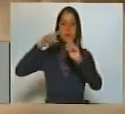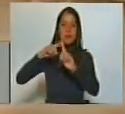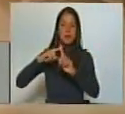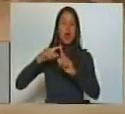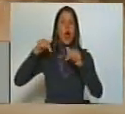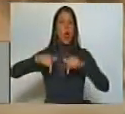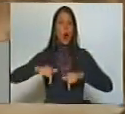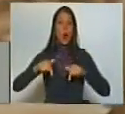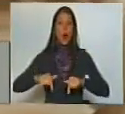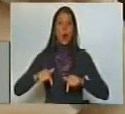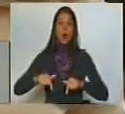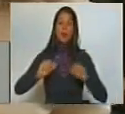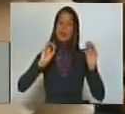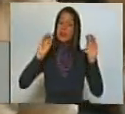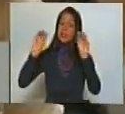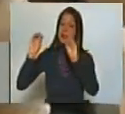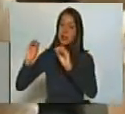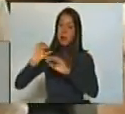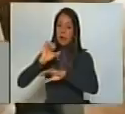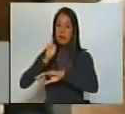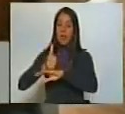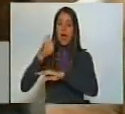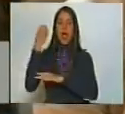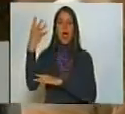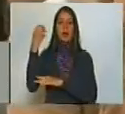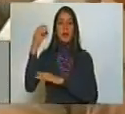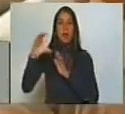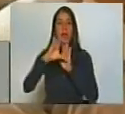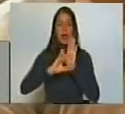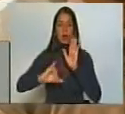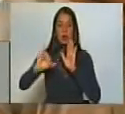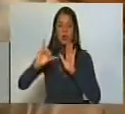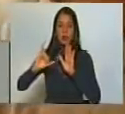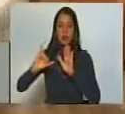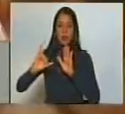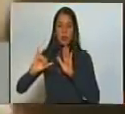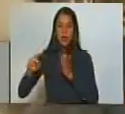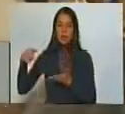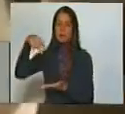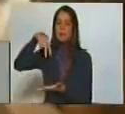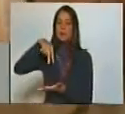es que hoy, y le hago un llamado a la directiva de la Asamblea Nacional Constituyente, que se ponga de pie,